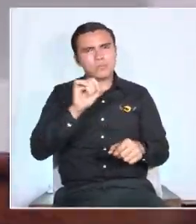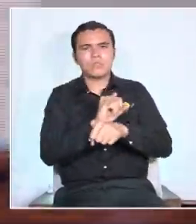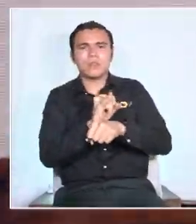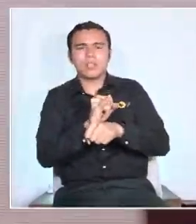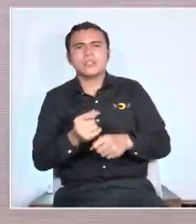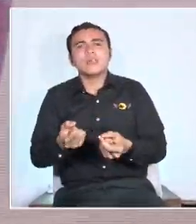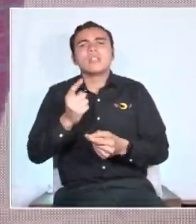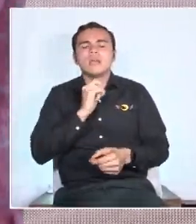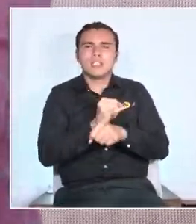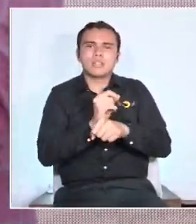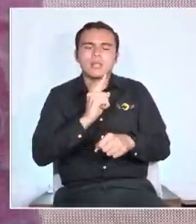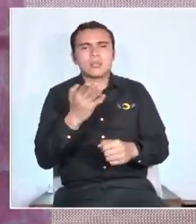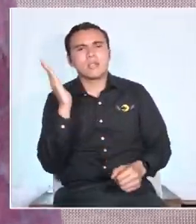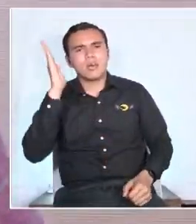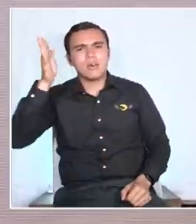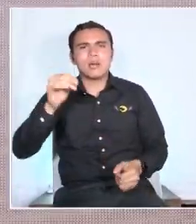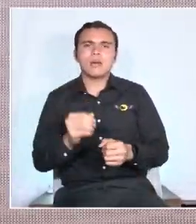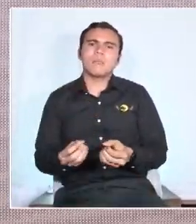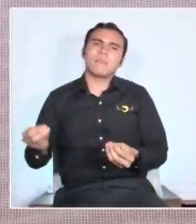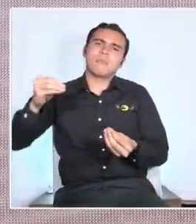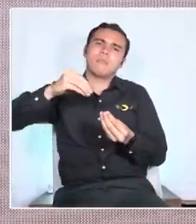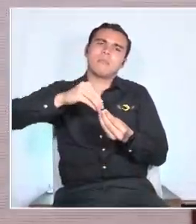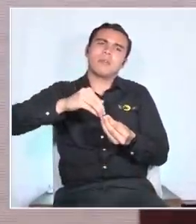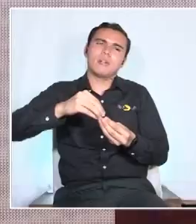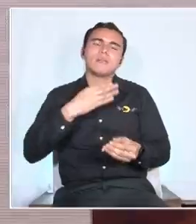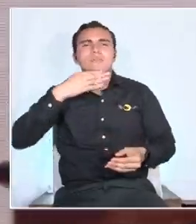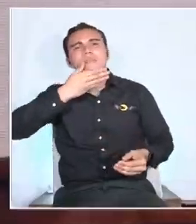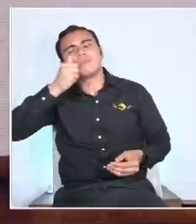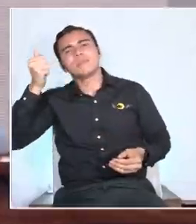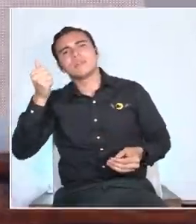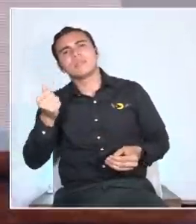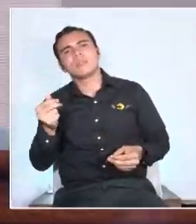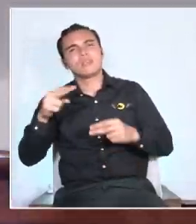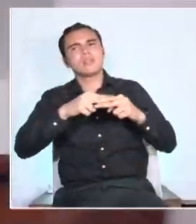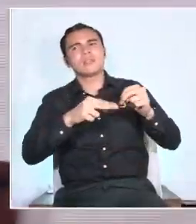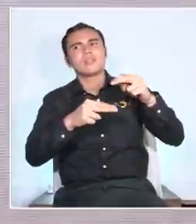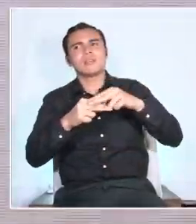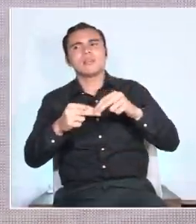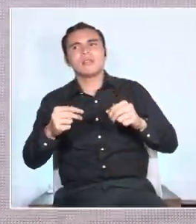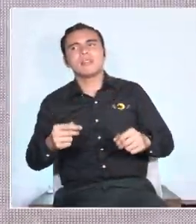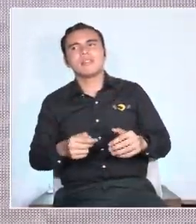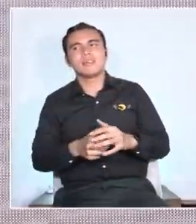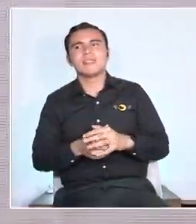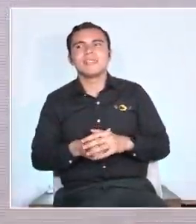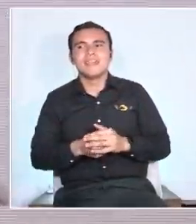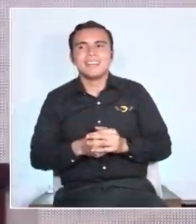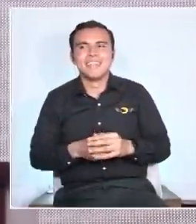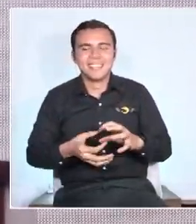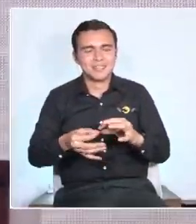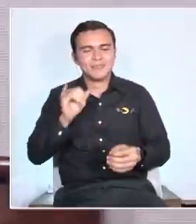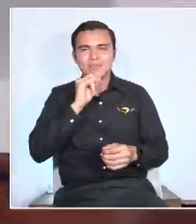iglesia estará en el mayor nivel de gloria. La iglesia estará prosperada, la iglesia